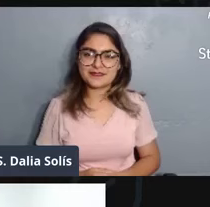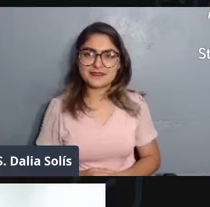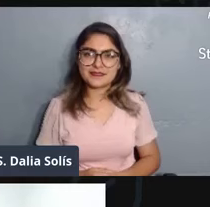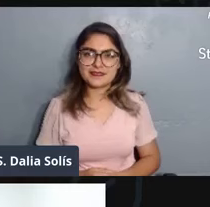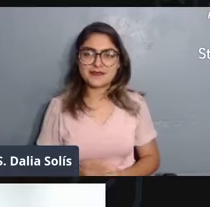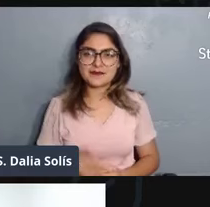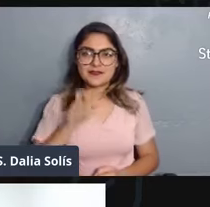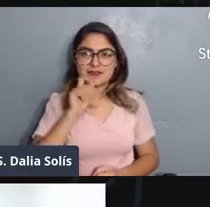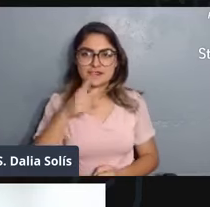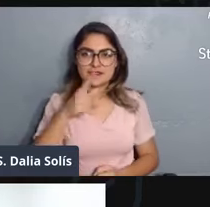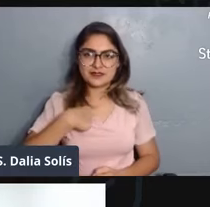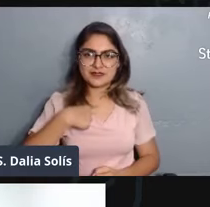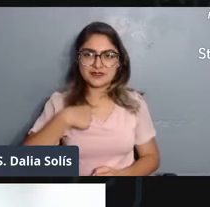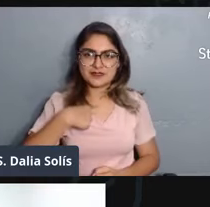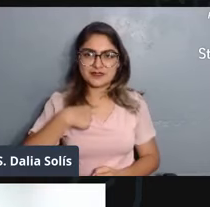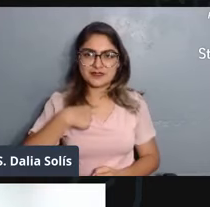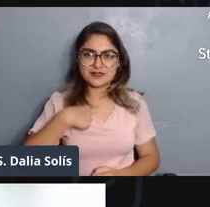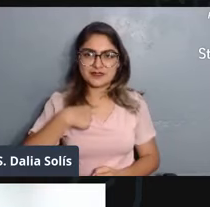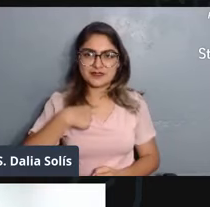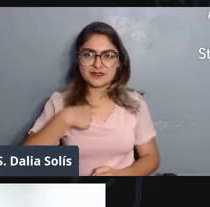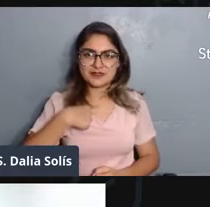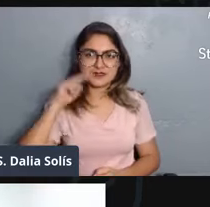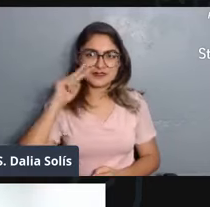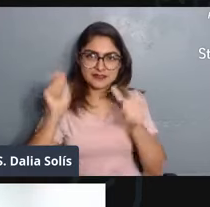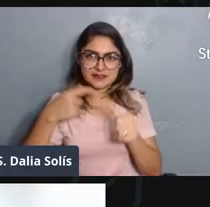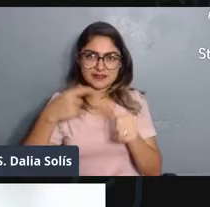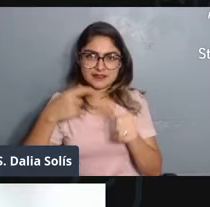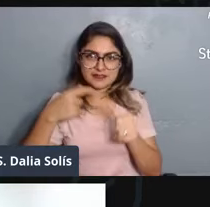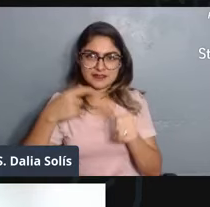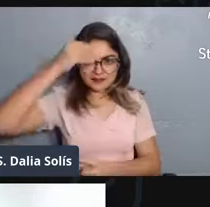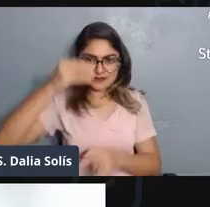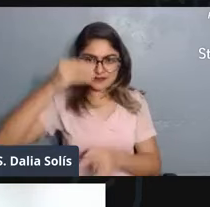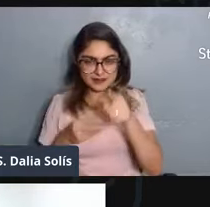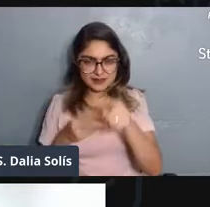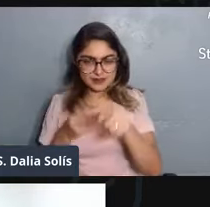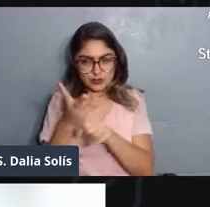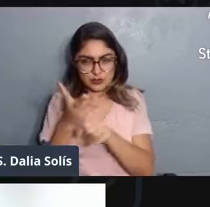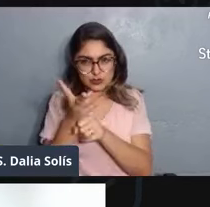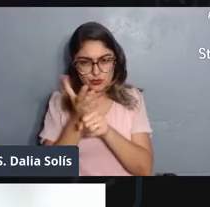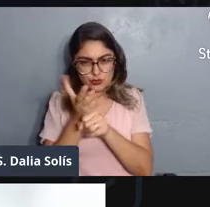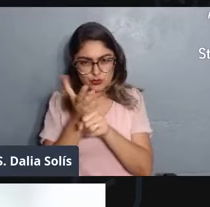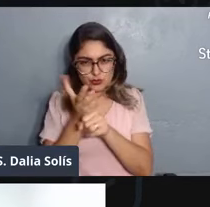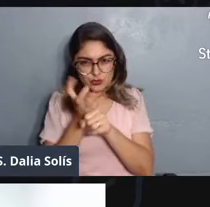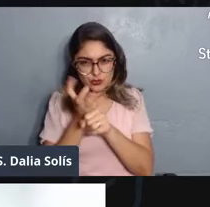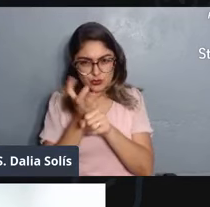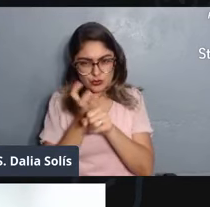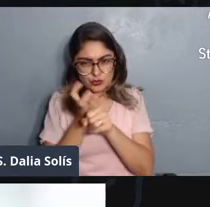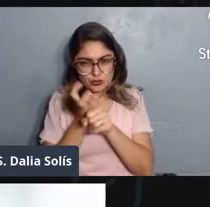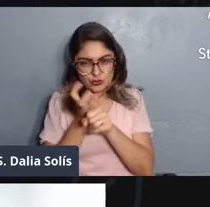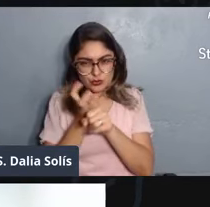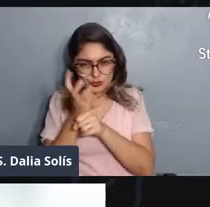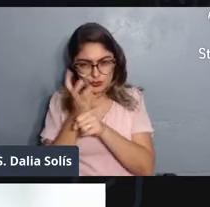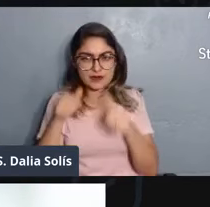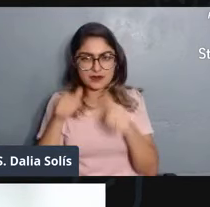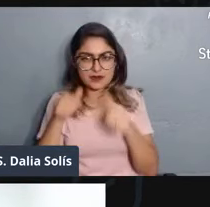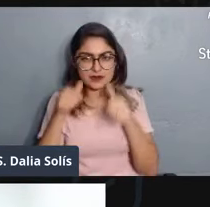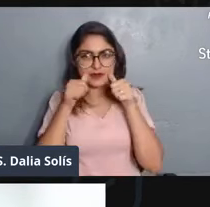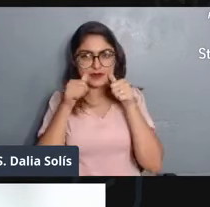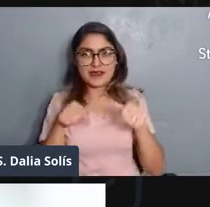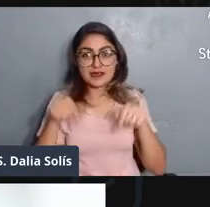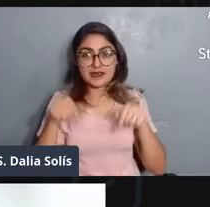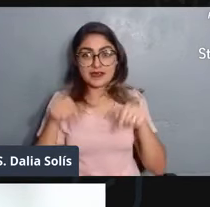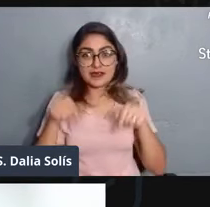¿cómo no? Aquí pura gente experta en eso. Y el público, bueno, las personas que nos están, que nos sintonizan y que